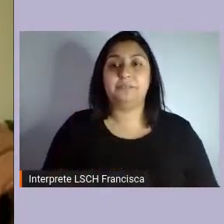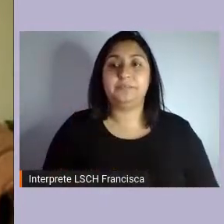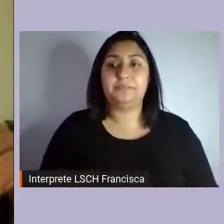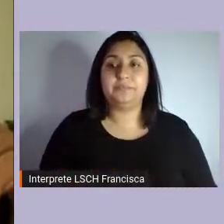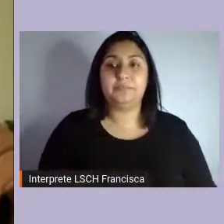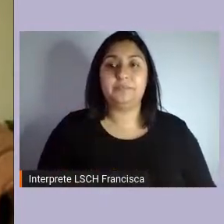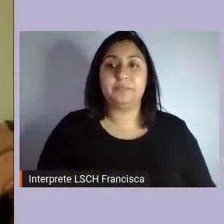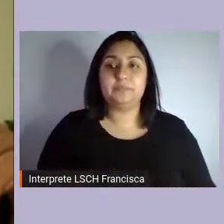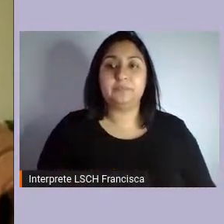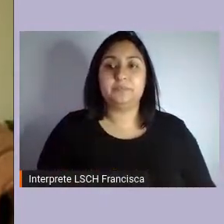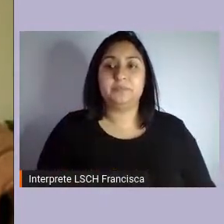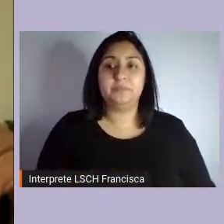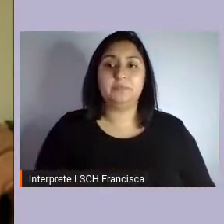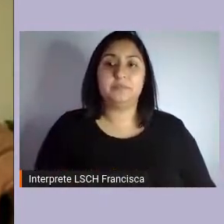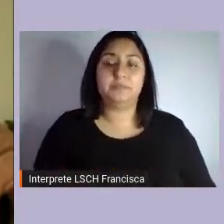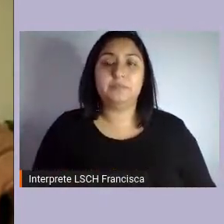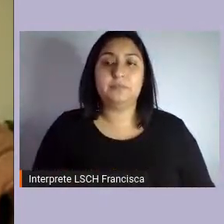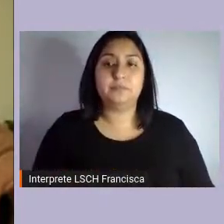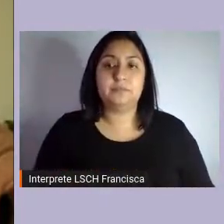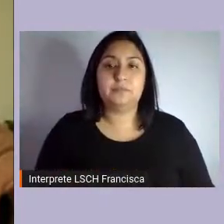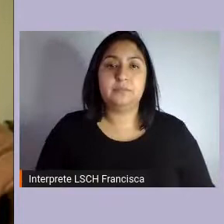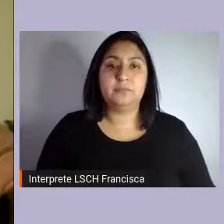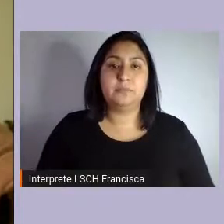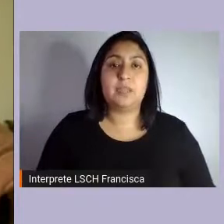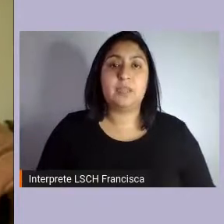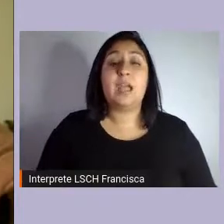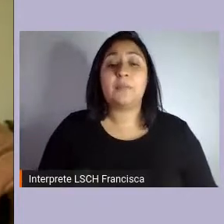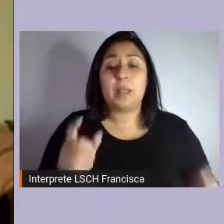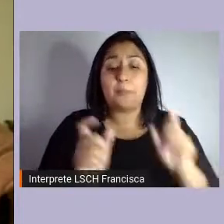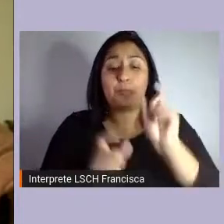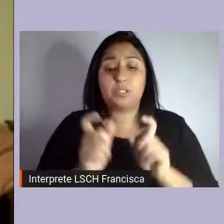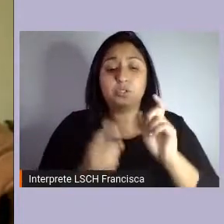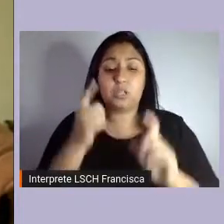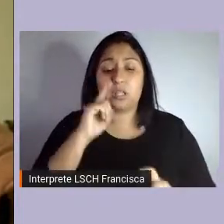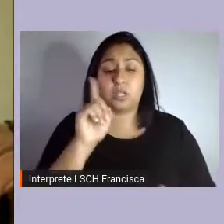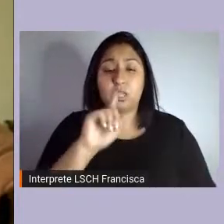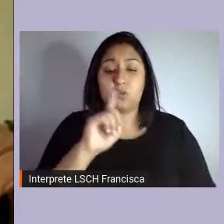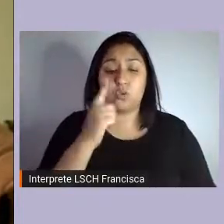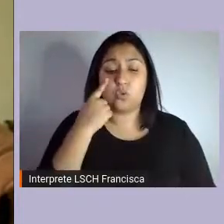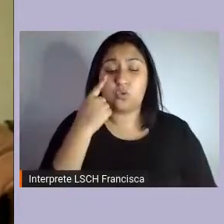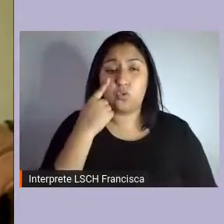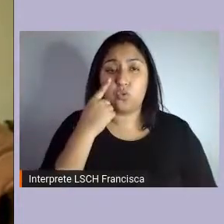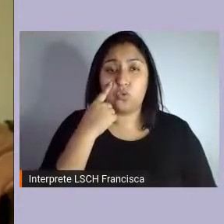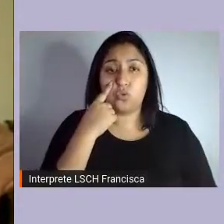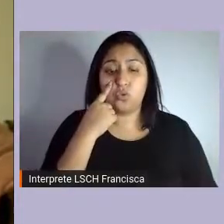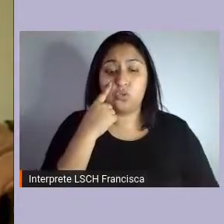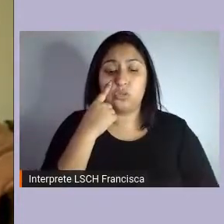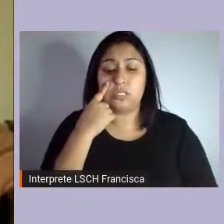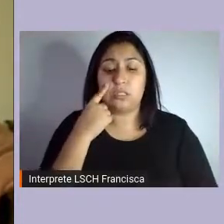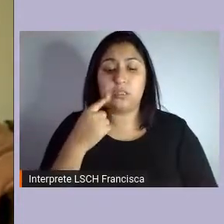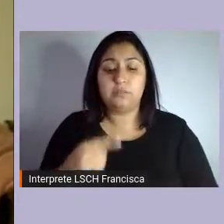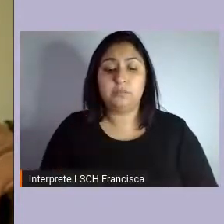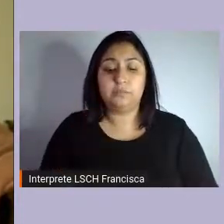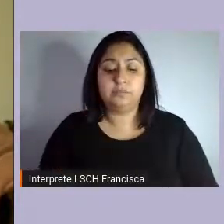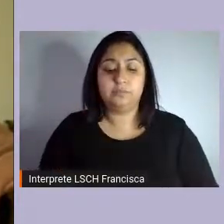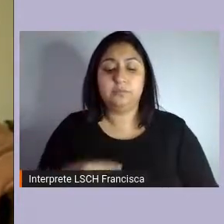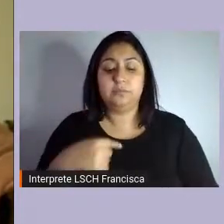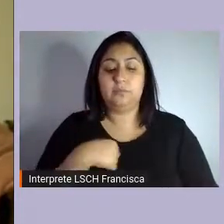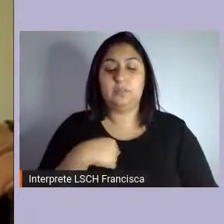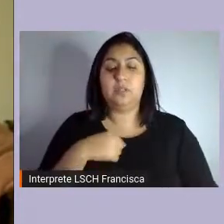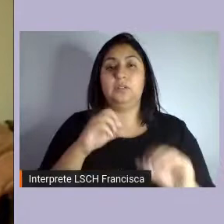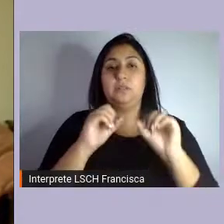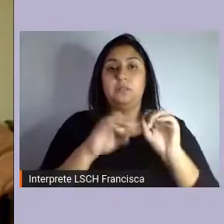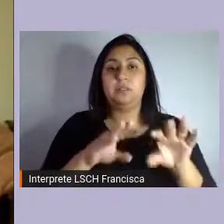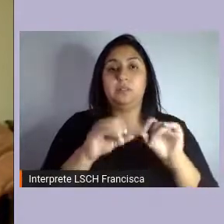es historia conocida, pero para quienes no la conocen, y yo enseño en la Universidad Católica